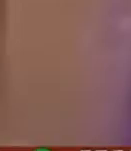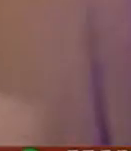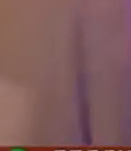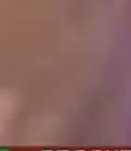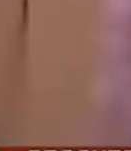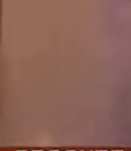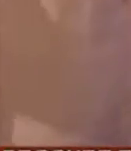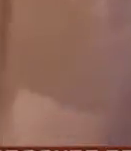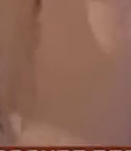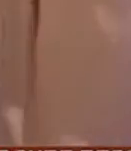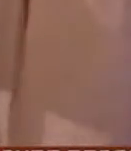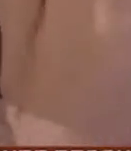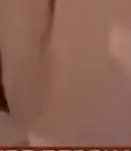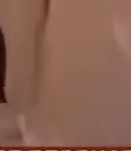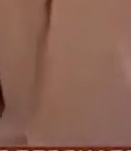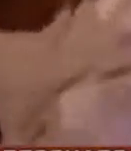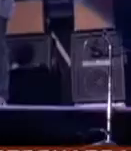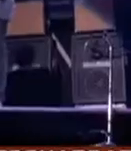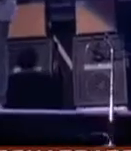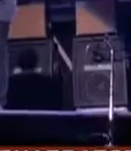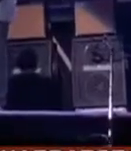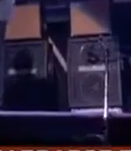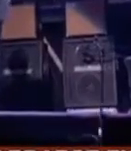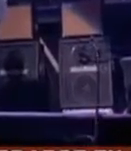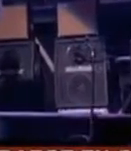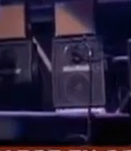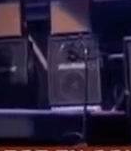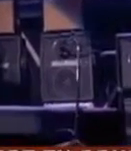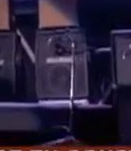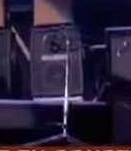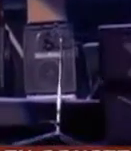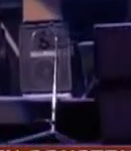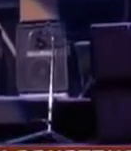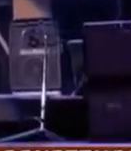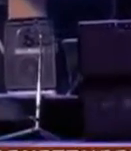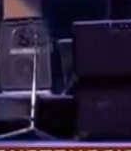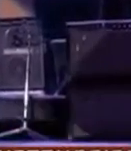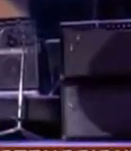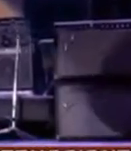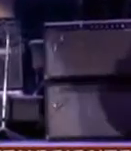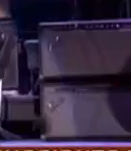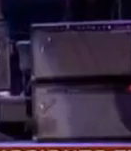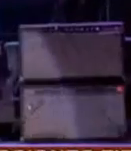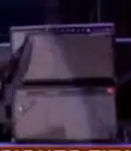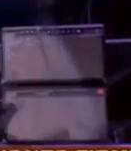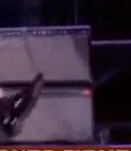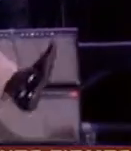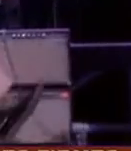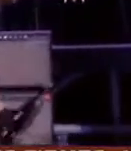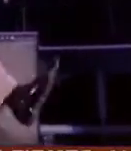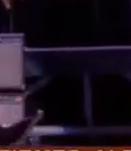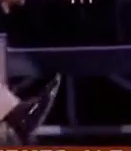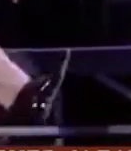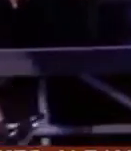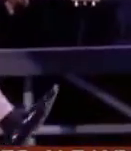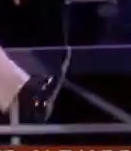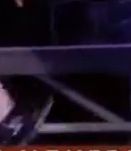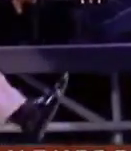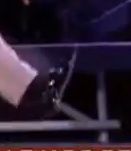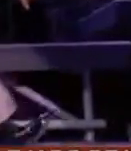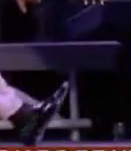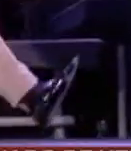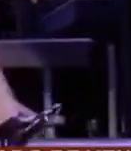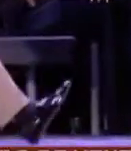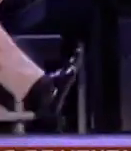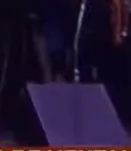su primer disco de estudio en más de 35 años. La nueva producción titulada Chuck saldrá a la venta en 2017 y será